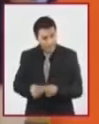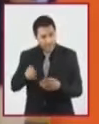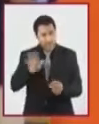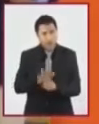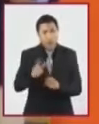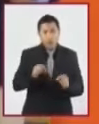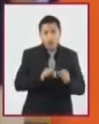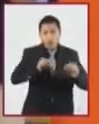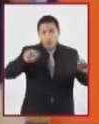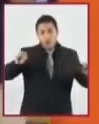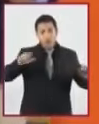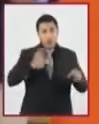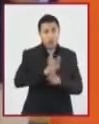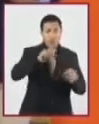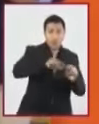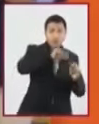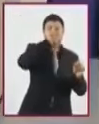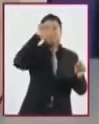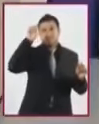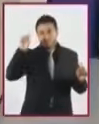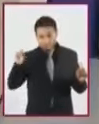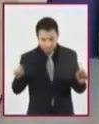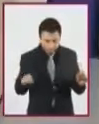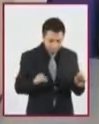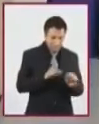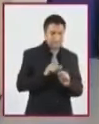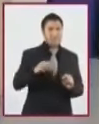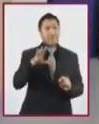qué desplazamiento tuvieron los corredores?